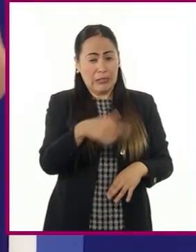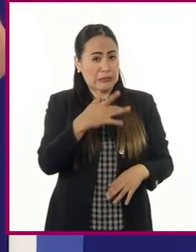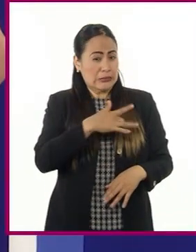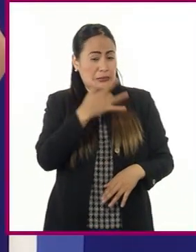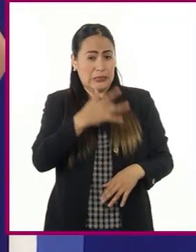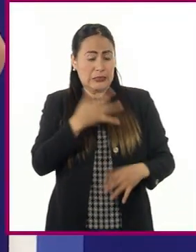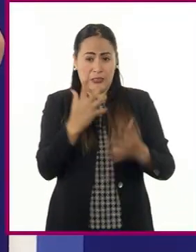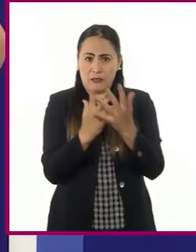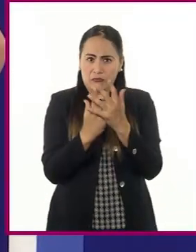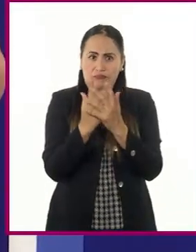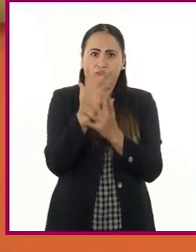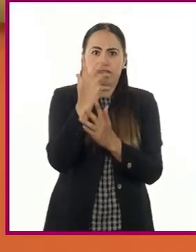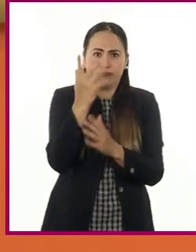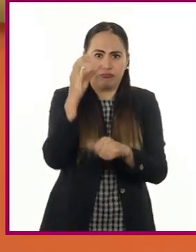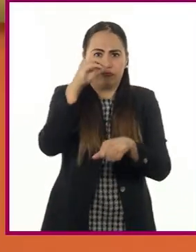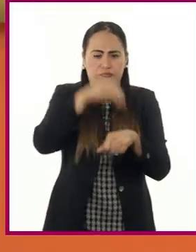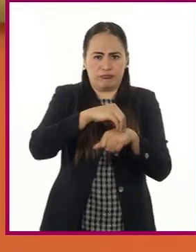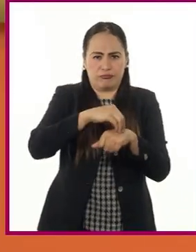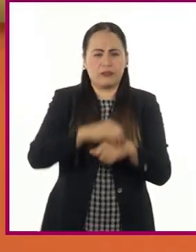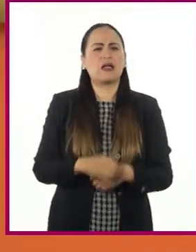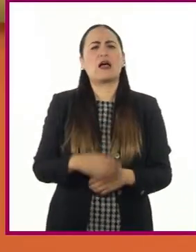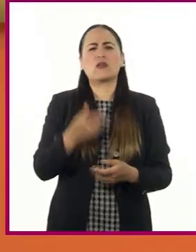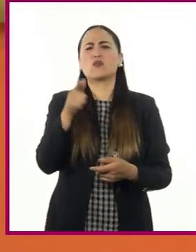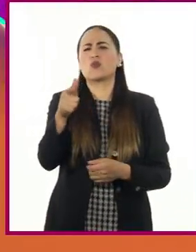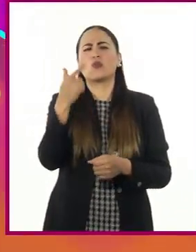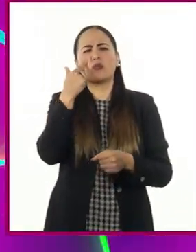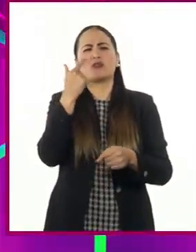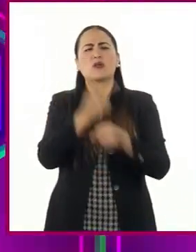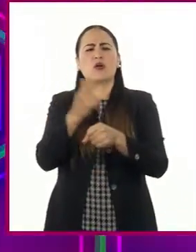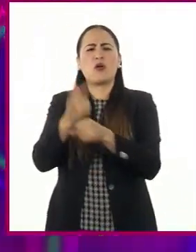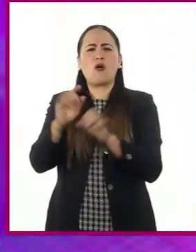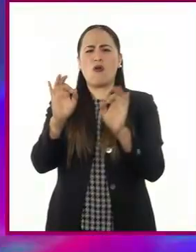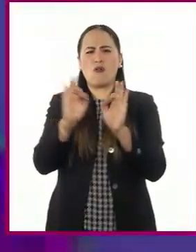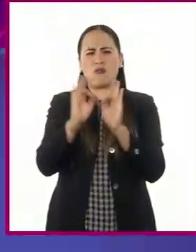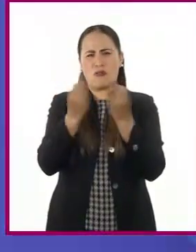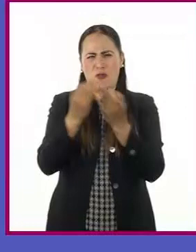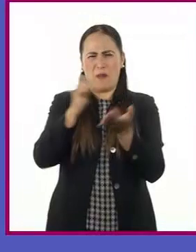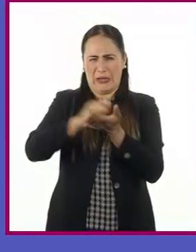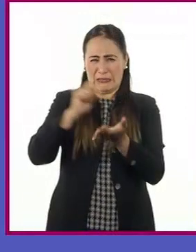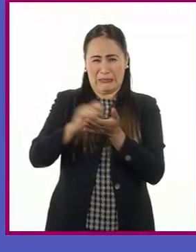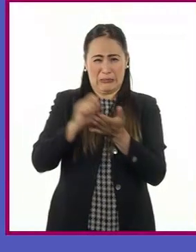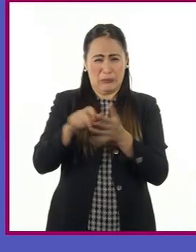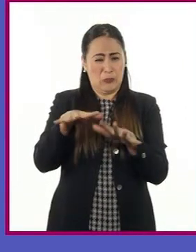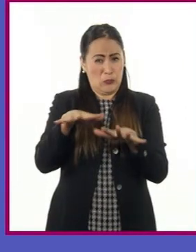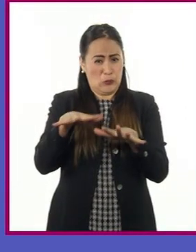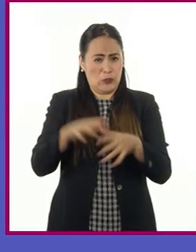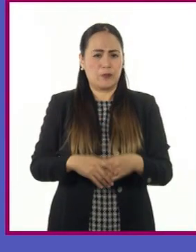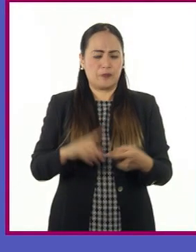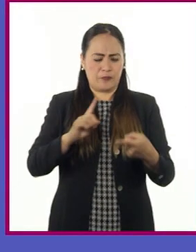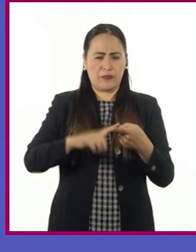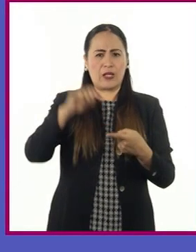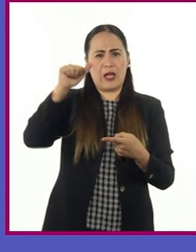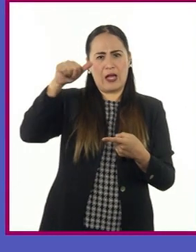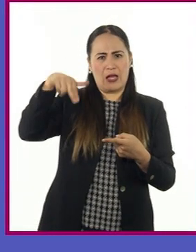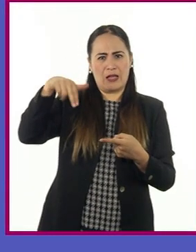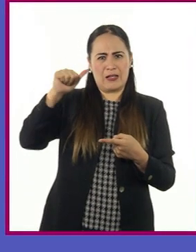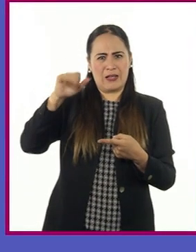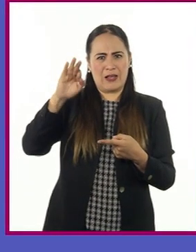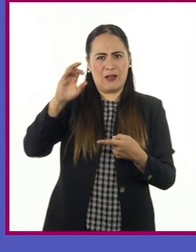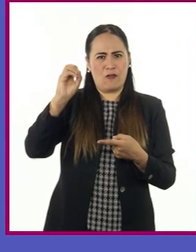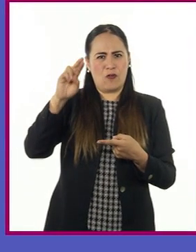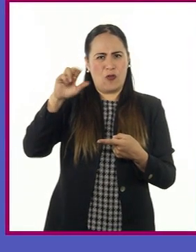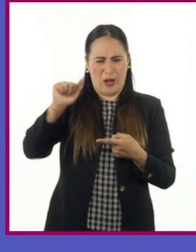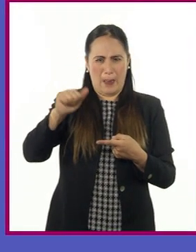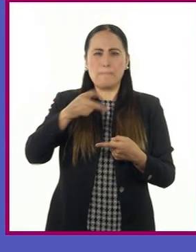sentimiento. ¿Qué figuras retóricas encontraste tú? La anáfora, ya que la palabra podrá se